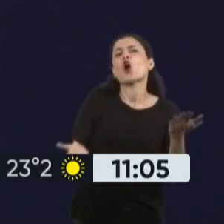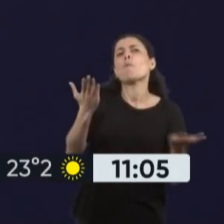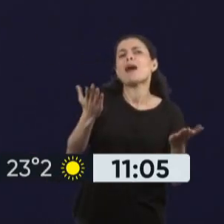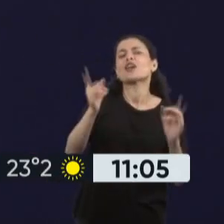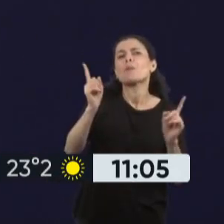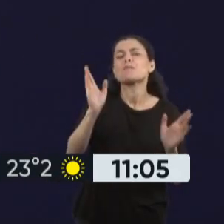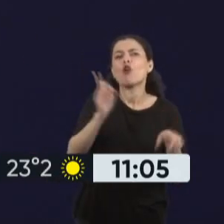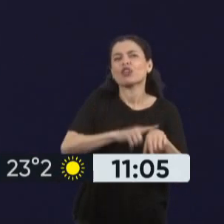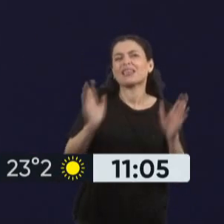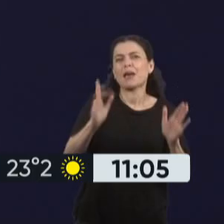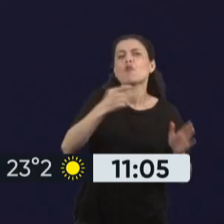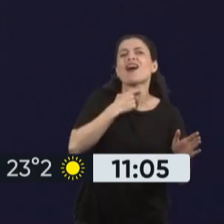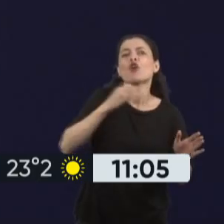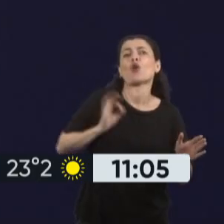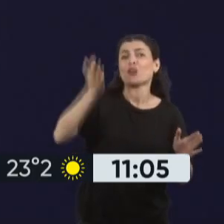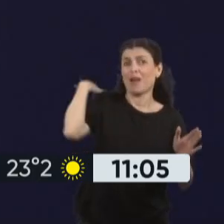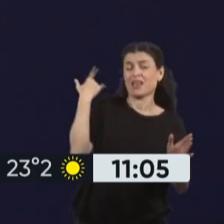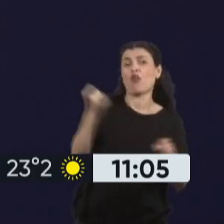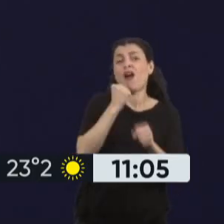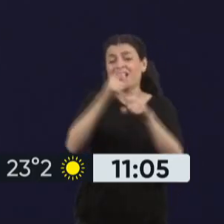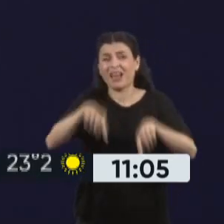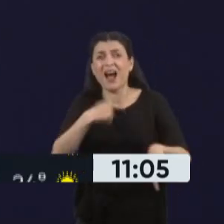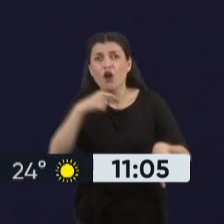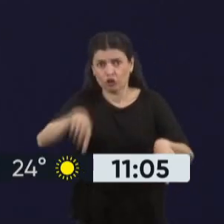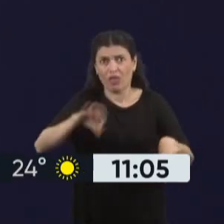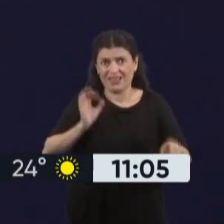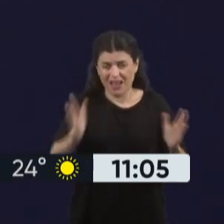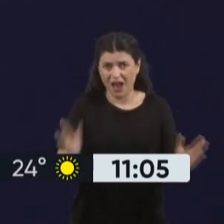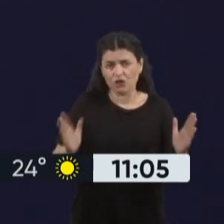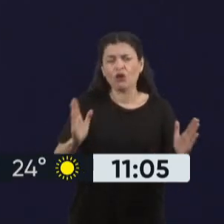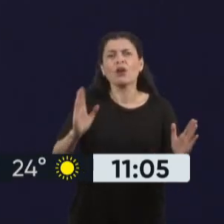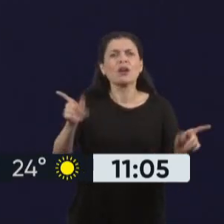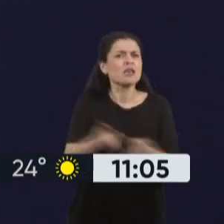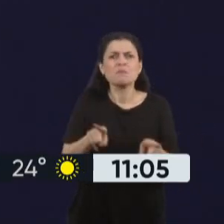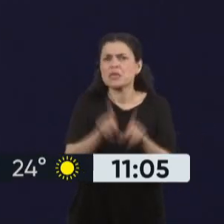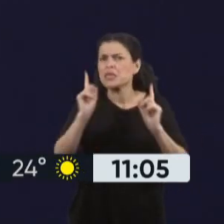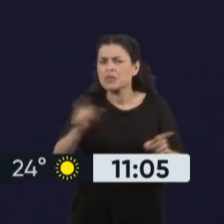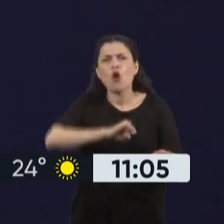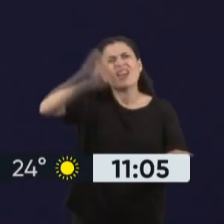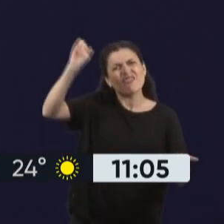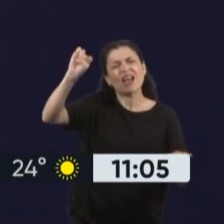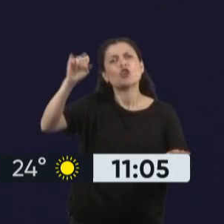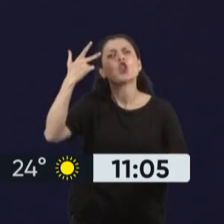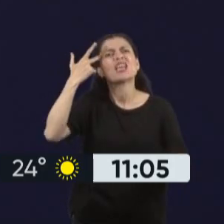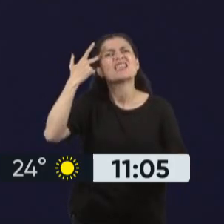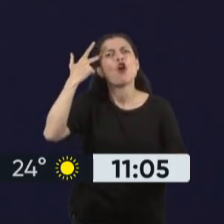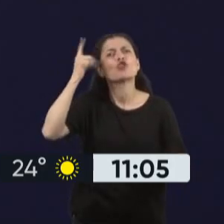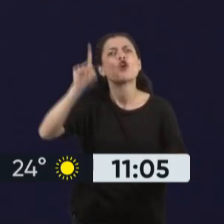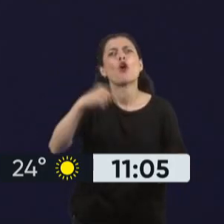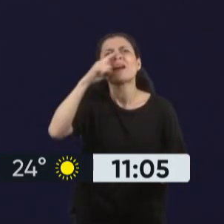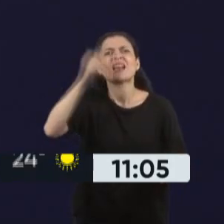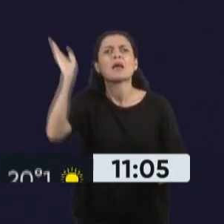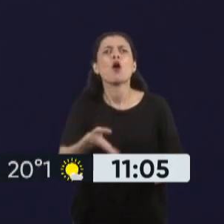2023 versus agosto 2024, incluso en agosto 2023 la inflación era mayorista era del